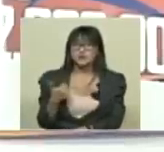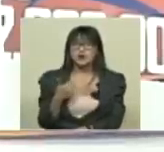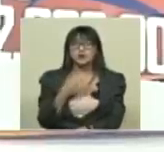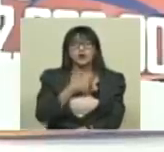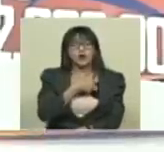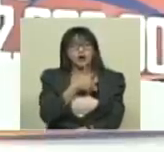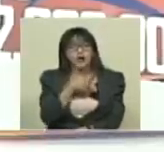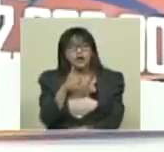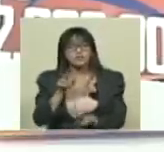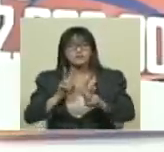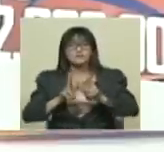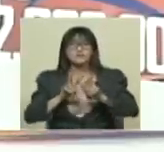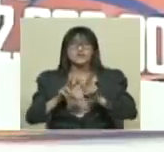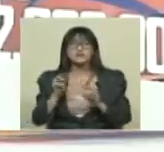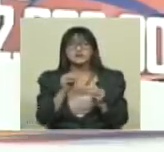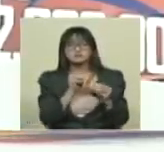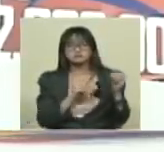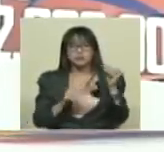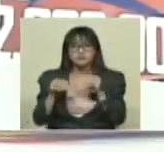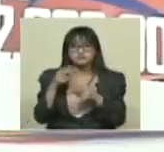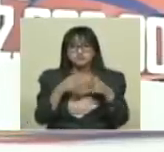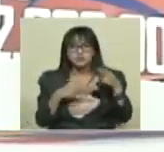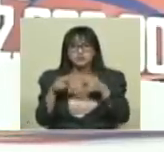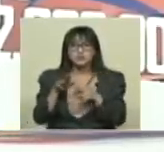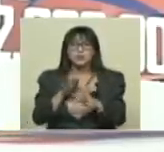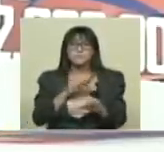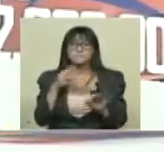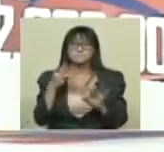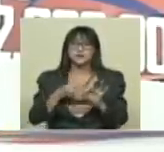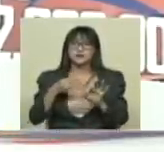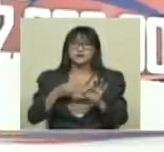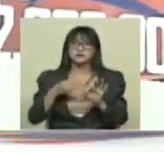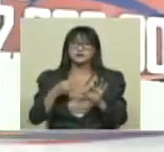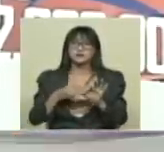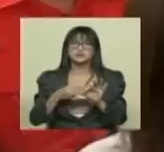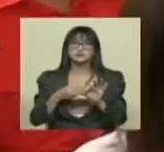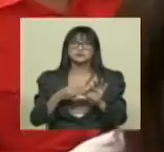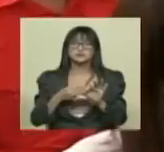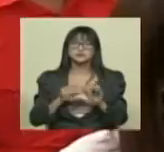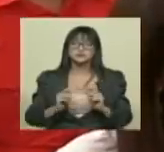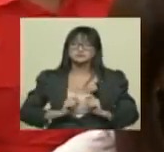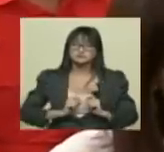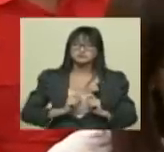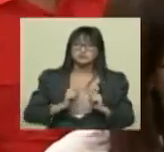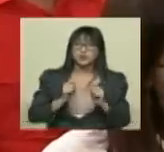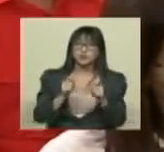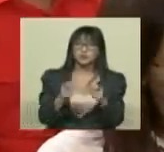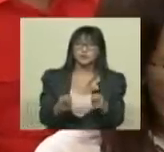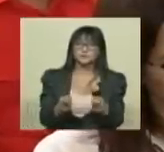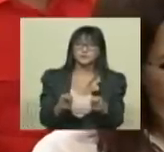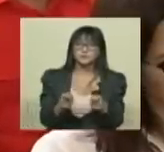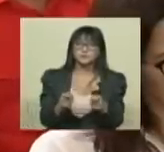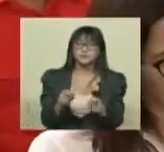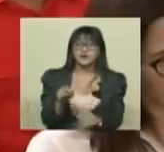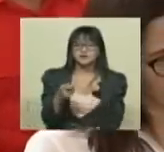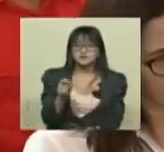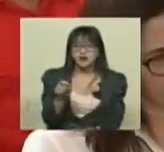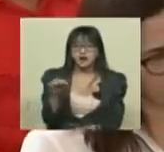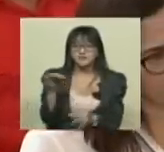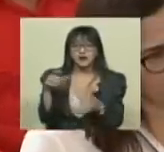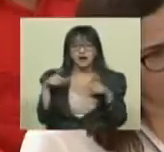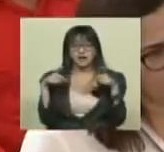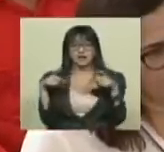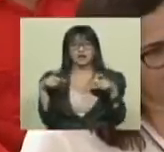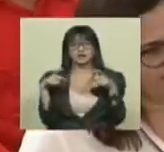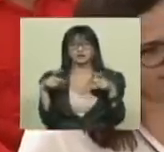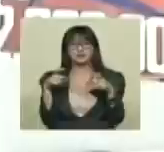cada vivienda que construyamos con el Petro, al entregarla le pongamos en la llave así